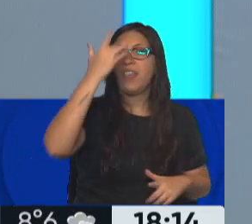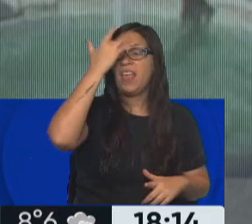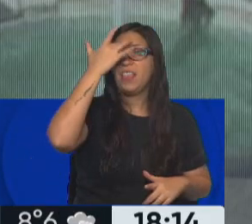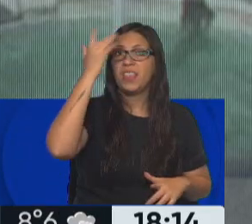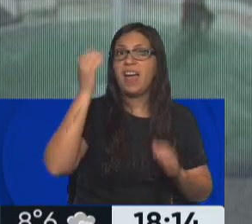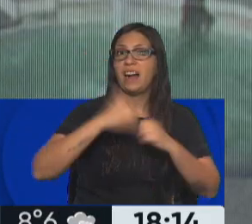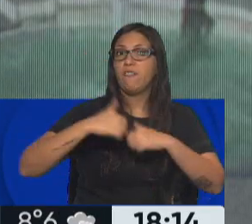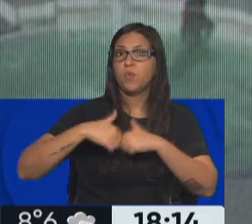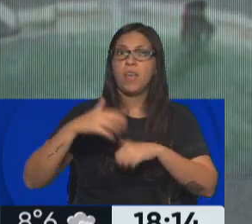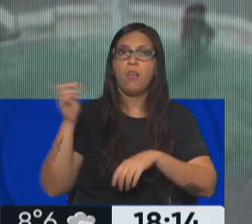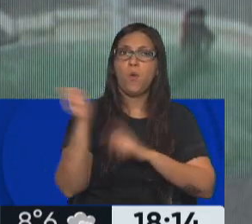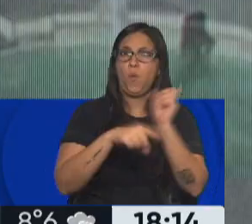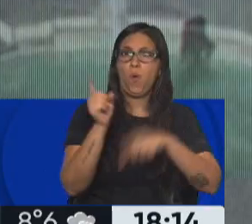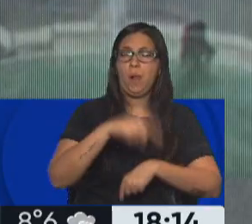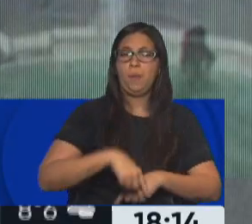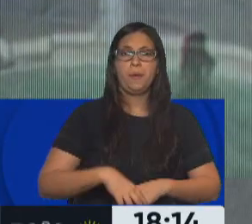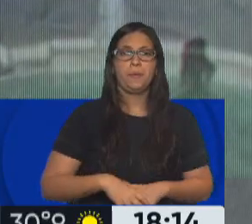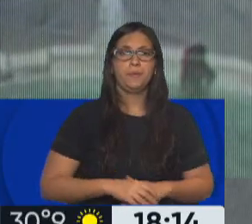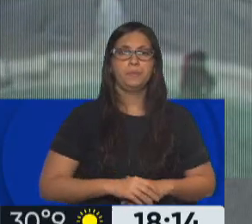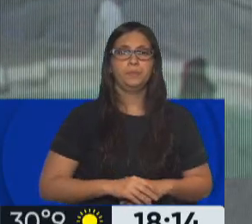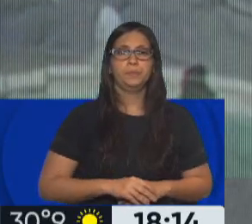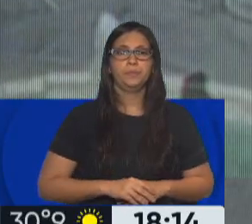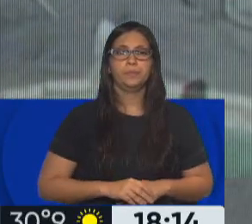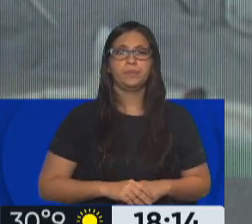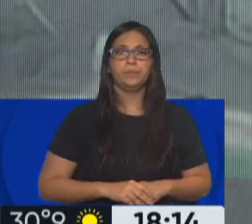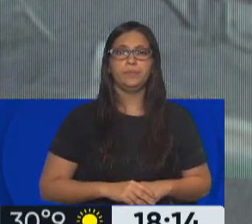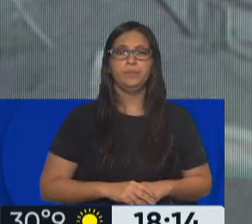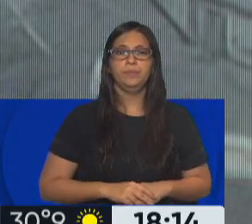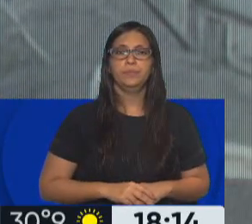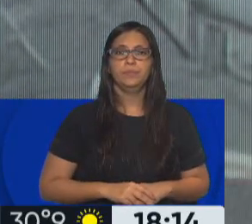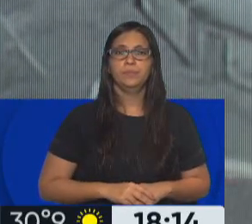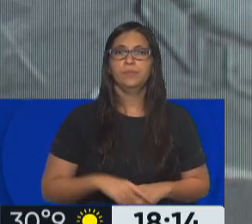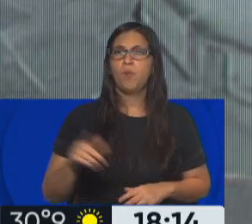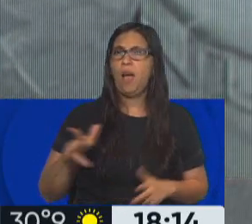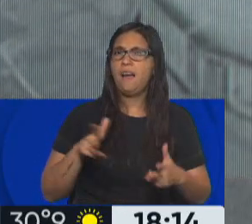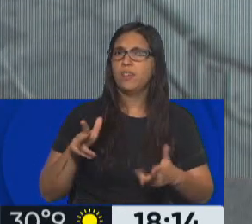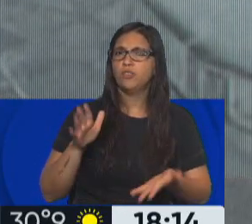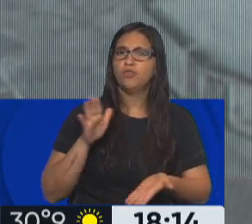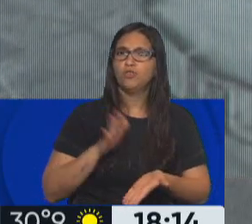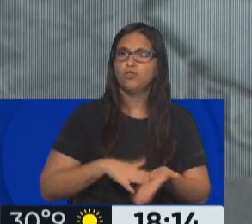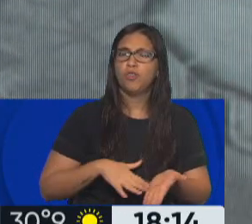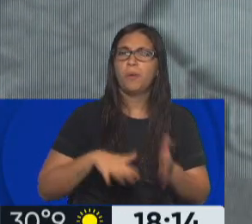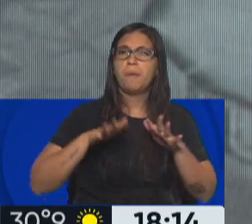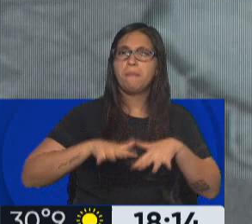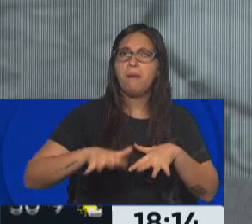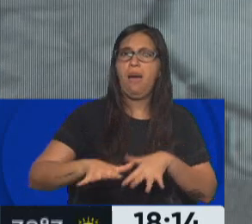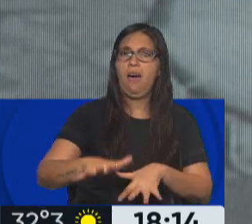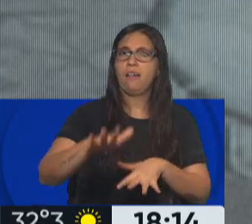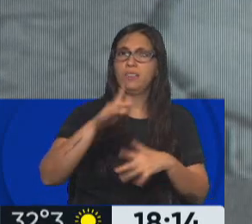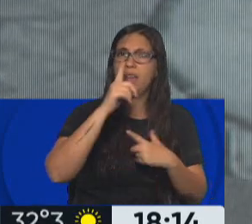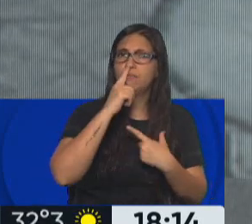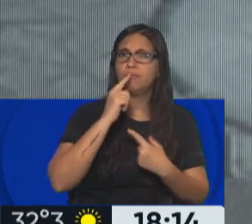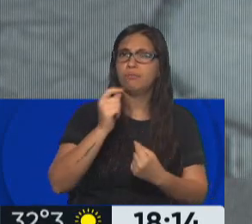Digo, uno piensa en la sociedad civil, ¿no? Y vos hacías mención esta multitudinaria marcha y concentración